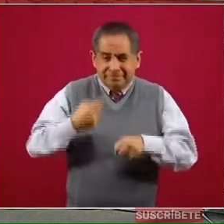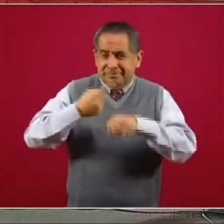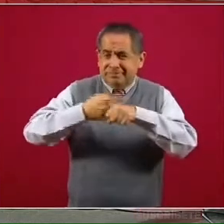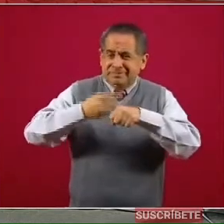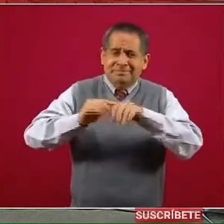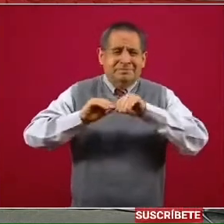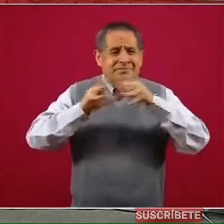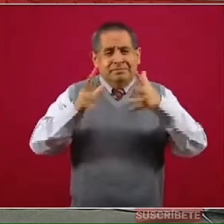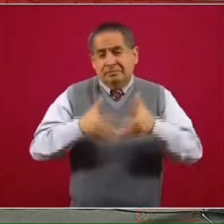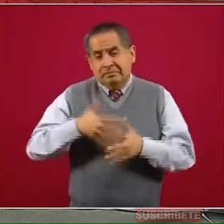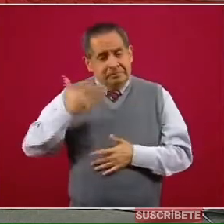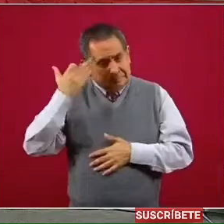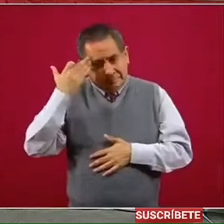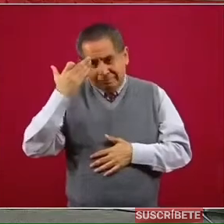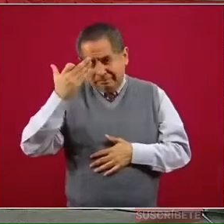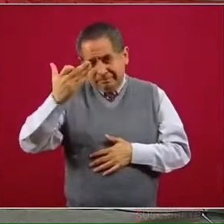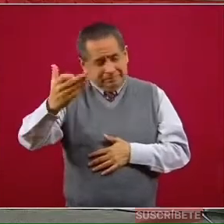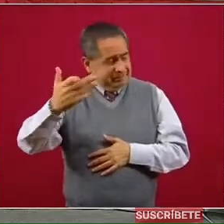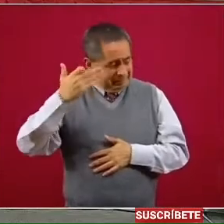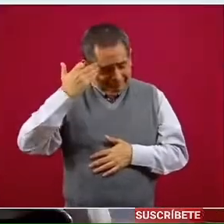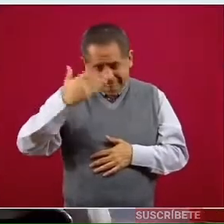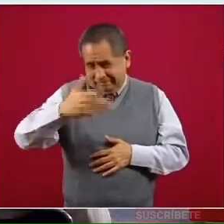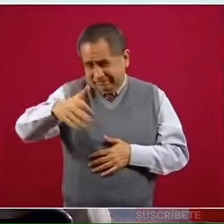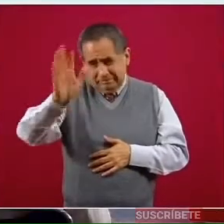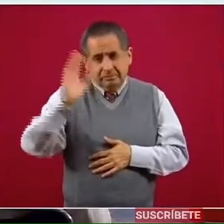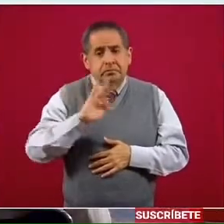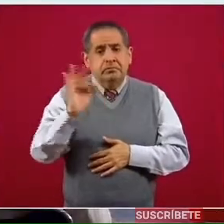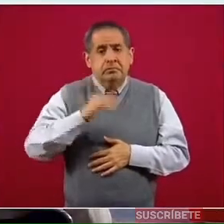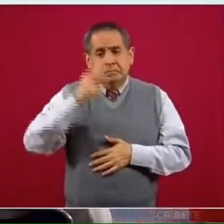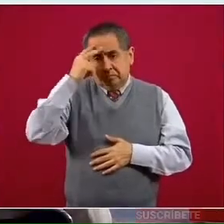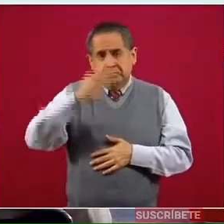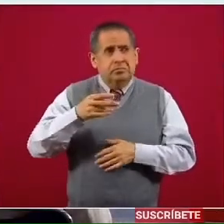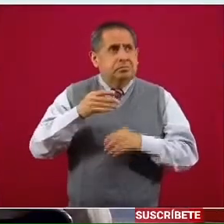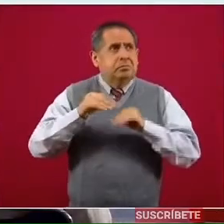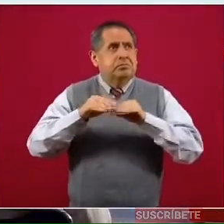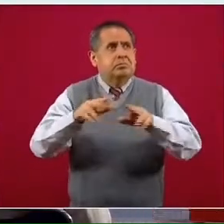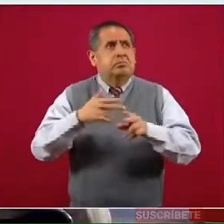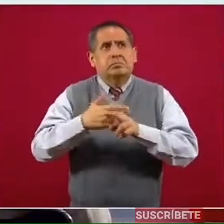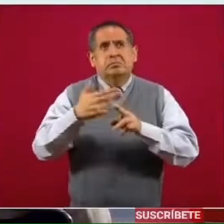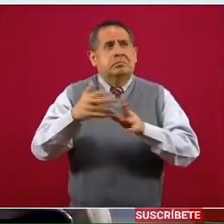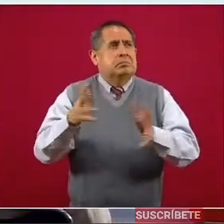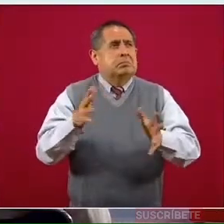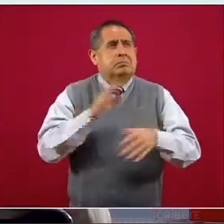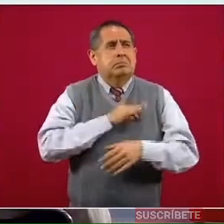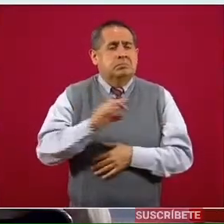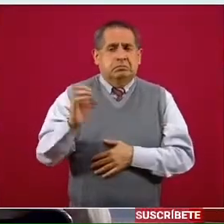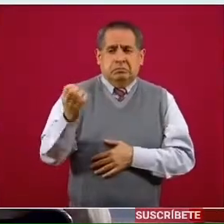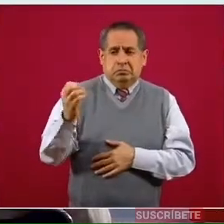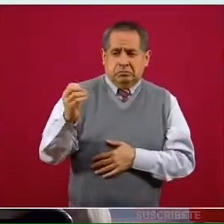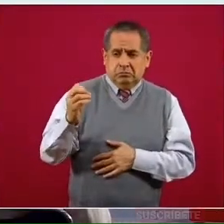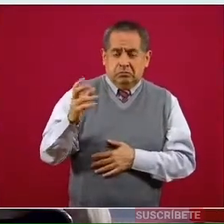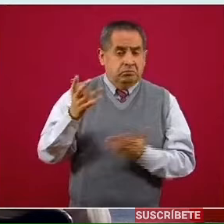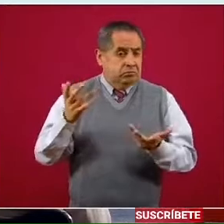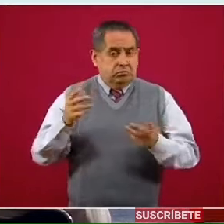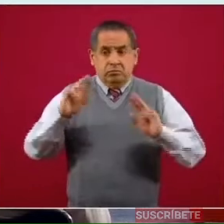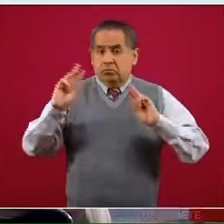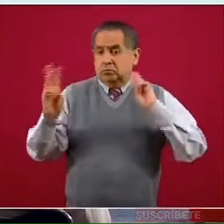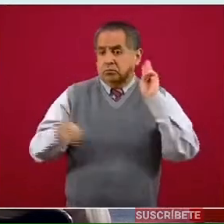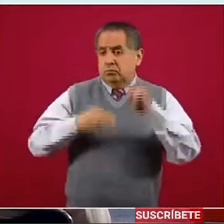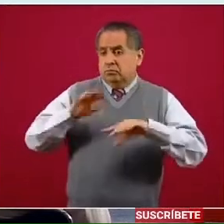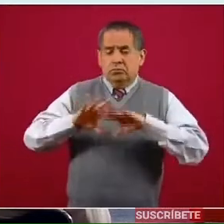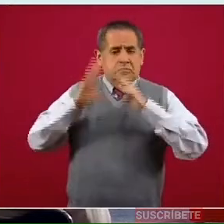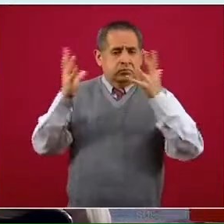epidemia larga, va a ser muy larga. En México posiblemente se va a extender hasta octubre y existe en el mundo entero,